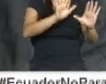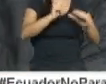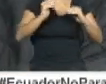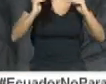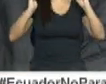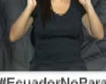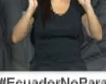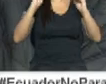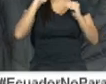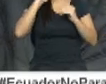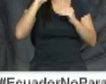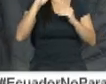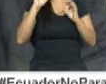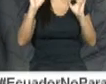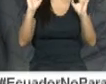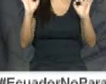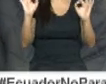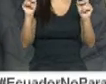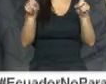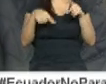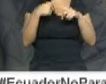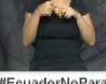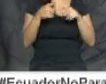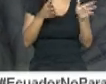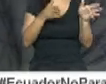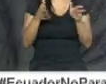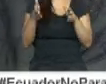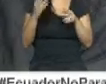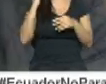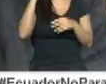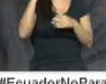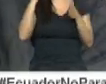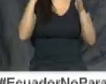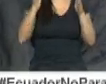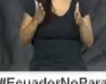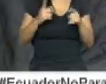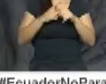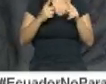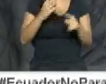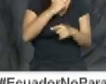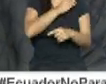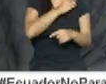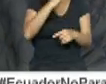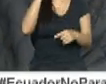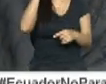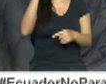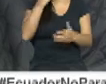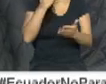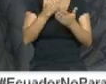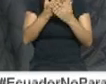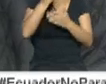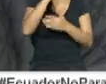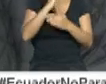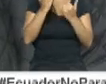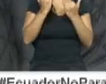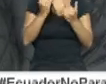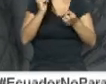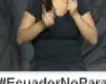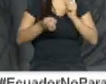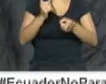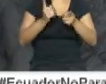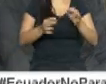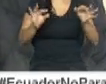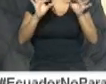¿no?, violadoras sistemáticas de derechos humanos, ¿no? Yo creo que las Fuerzas Armadas, gracias a Dios, nuestras dictaduras no tuvieron de